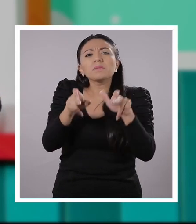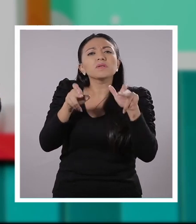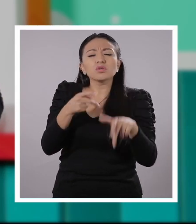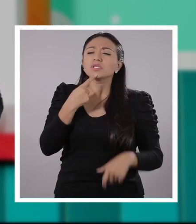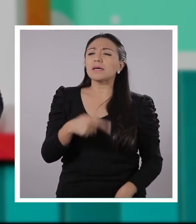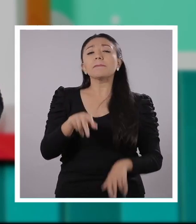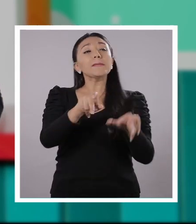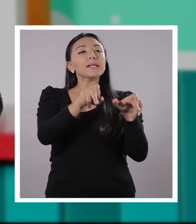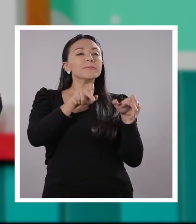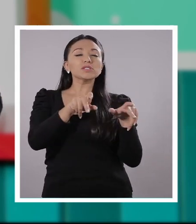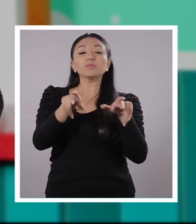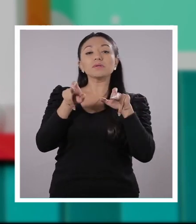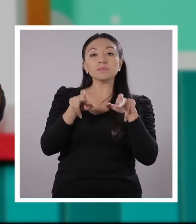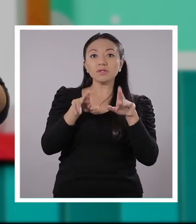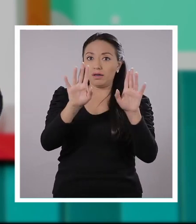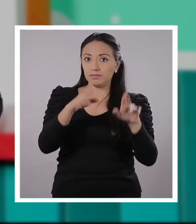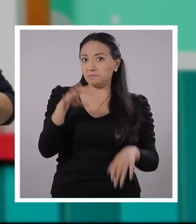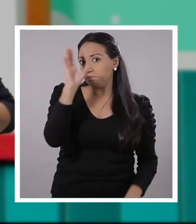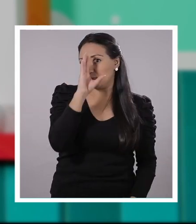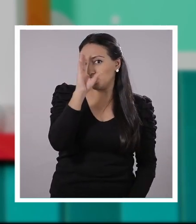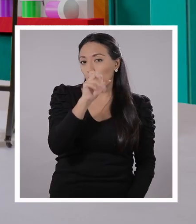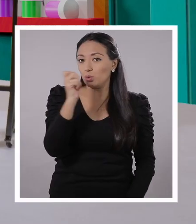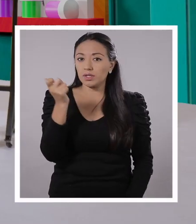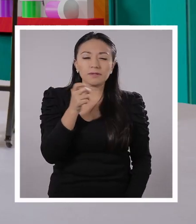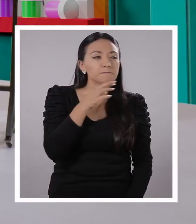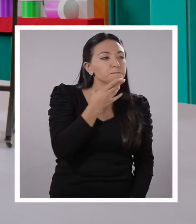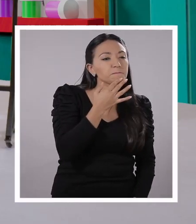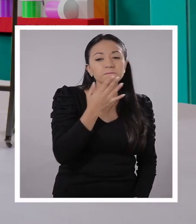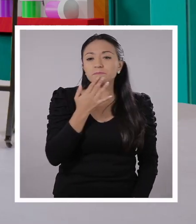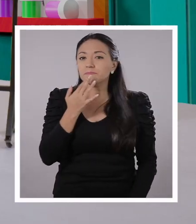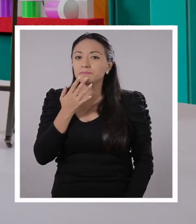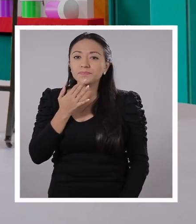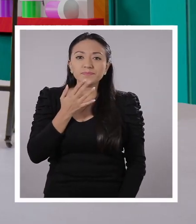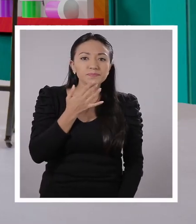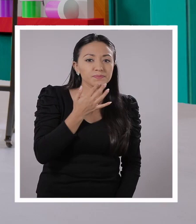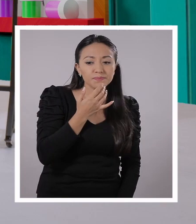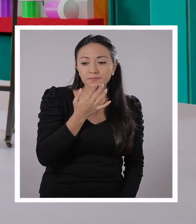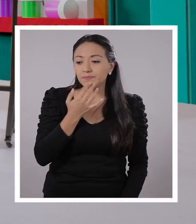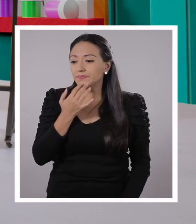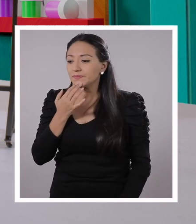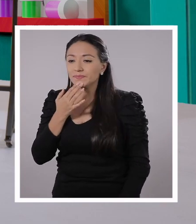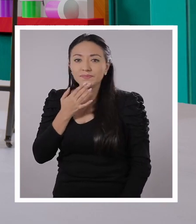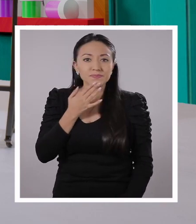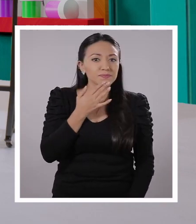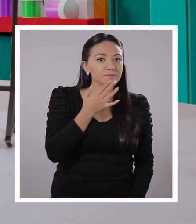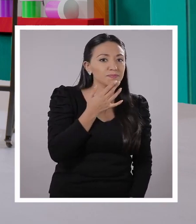qué momento? Busquemos más. A ver, a ver, a ver, a ver, a ver, a ver.